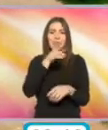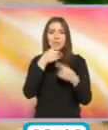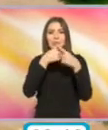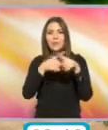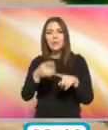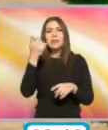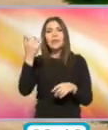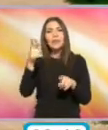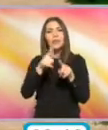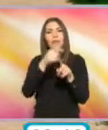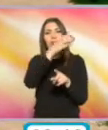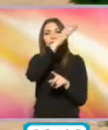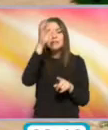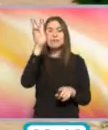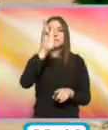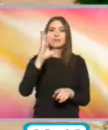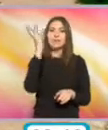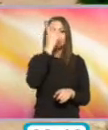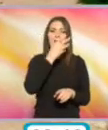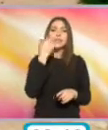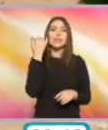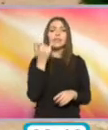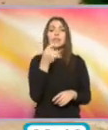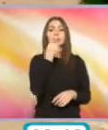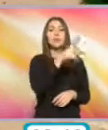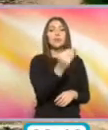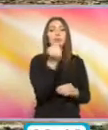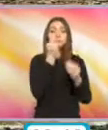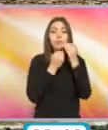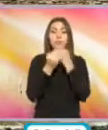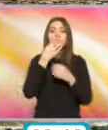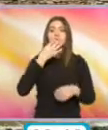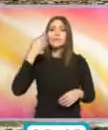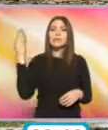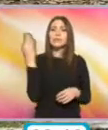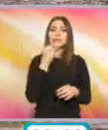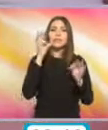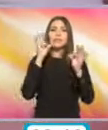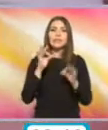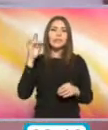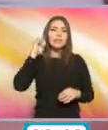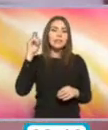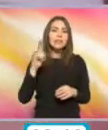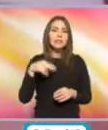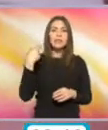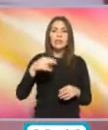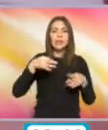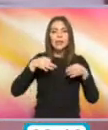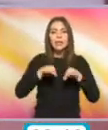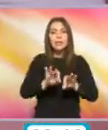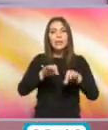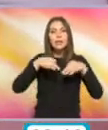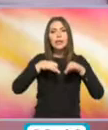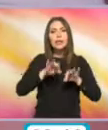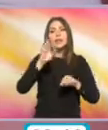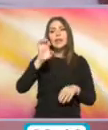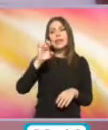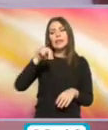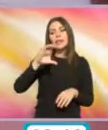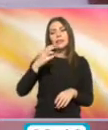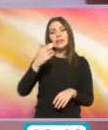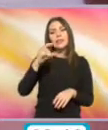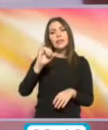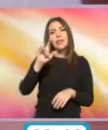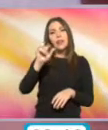Y Otra obvio cosa, la comida en Zacatecas, que es típica de ahí, o sea, hay mucho, claro, ¿no? las enchiladas estas del minero, Así es. también son muy ricas. Y bueno, el